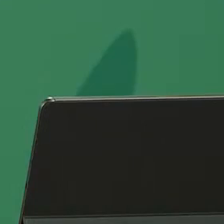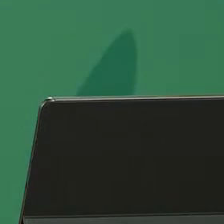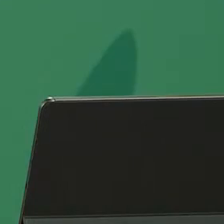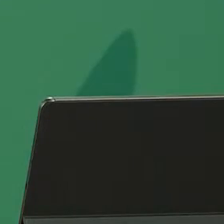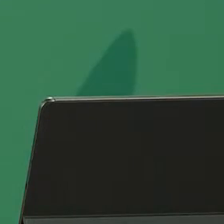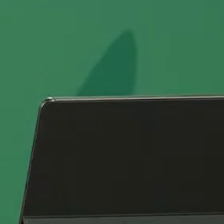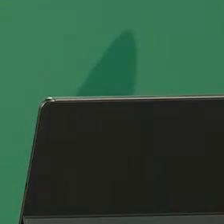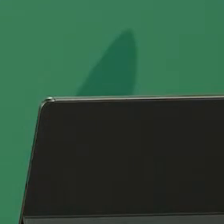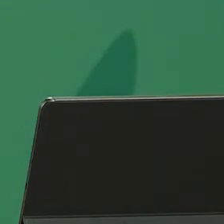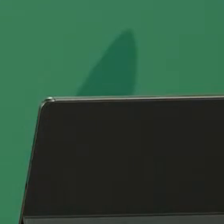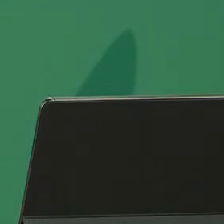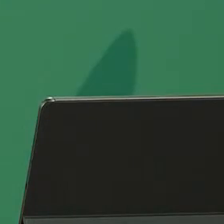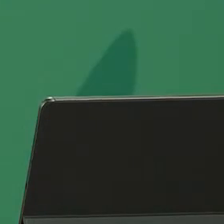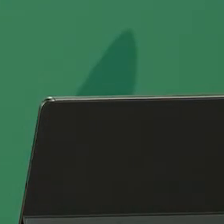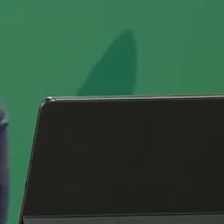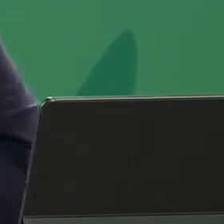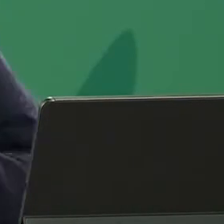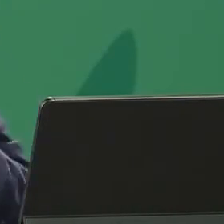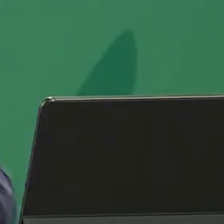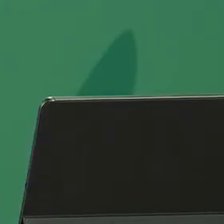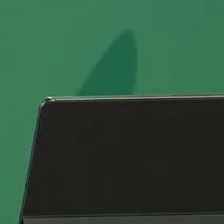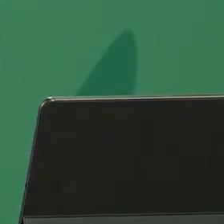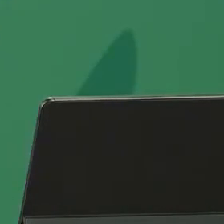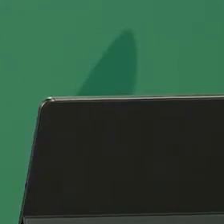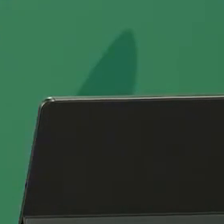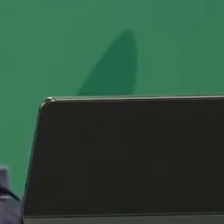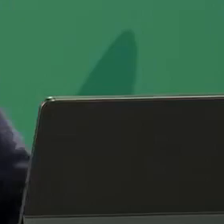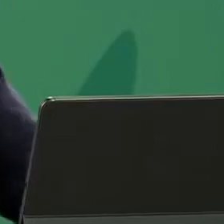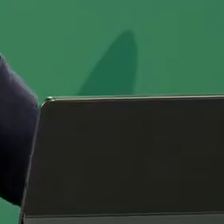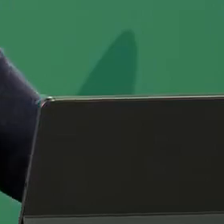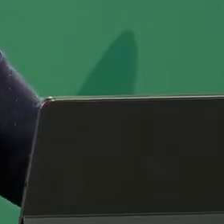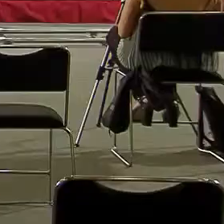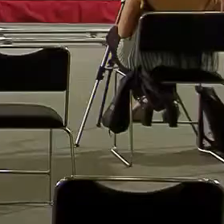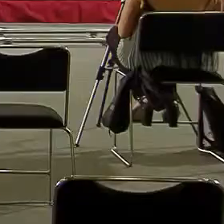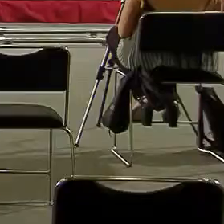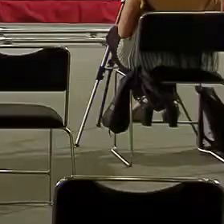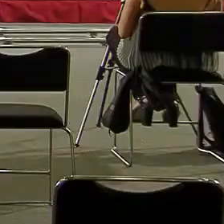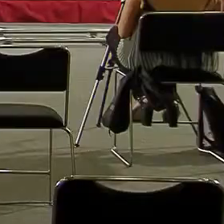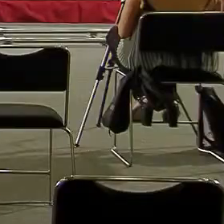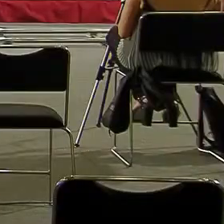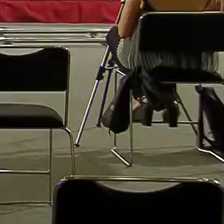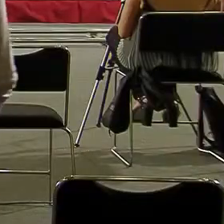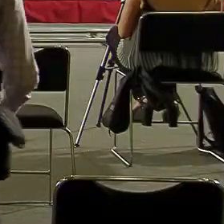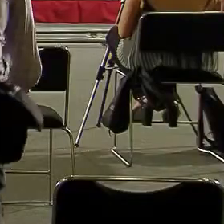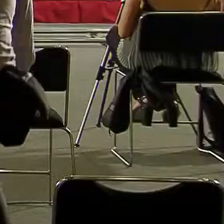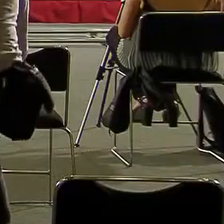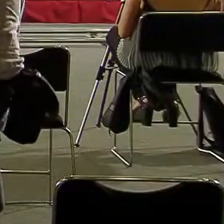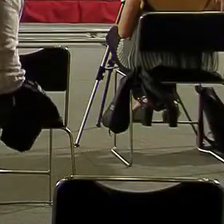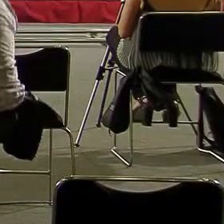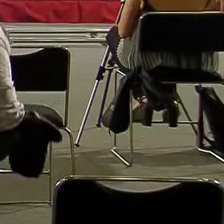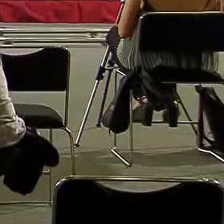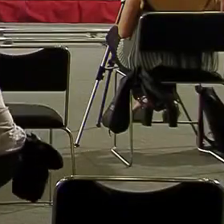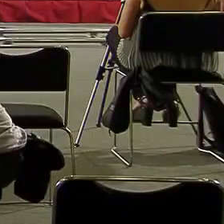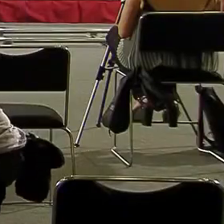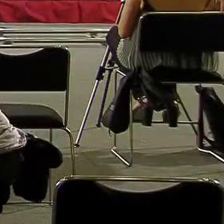de su televisor o algún dispositivo electrónico a través de la